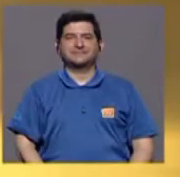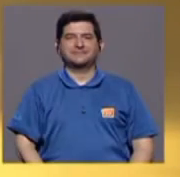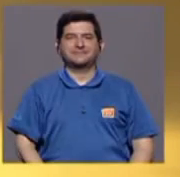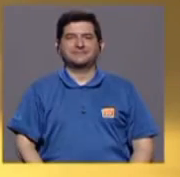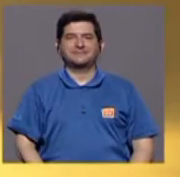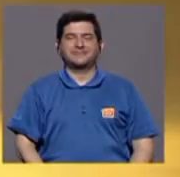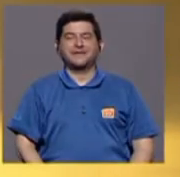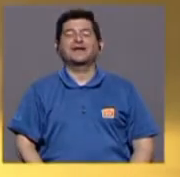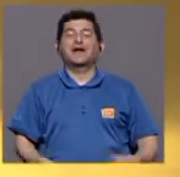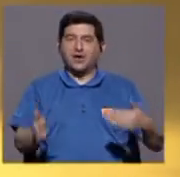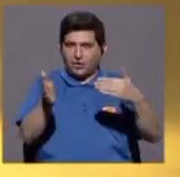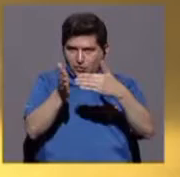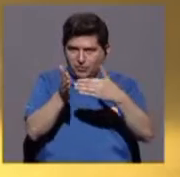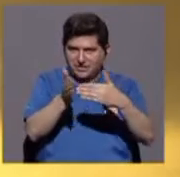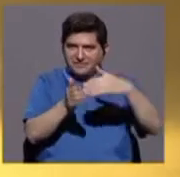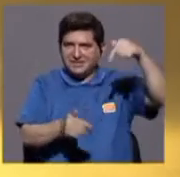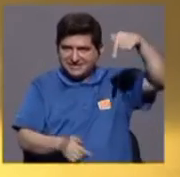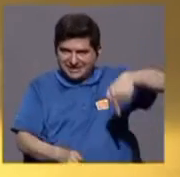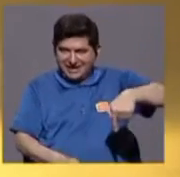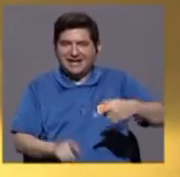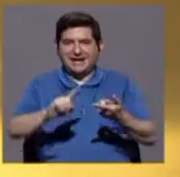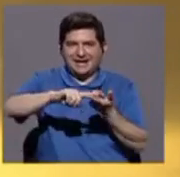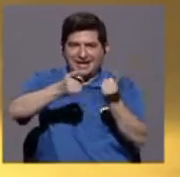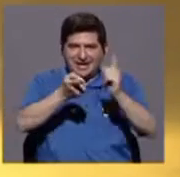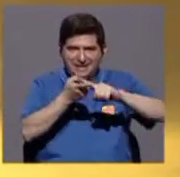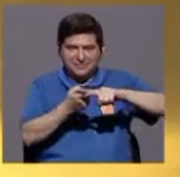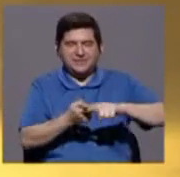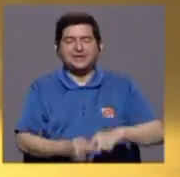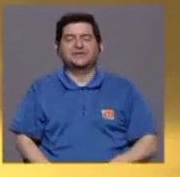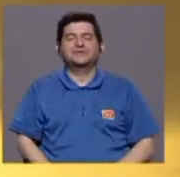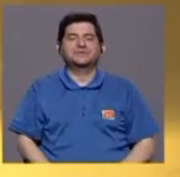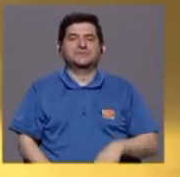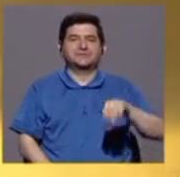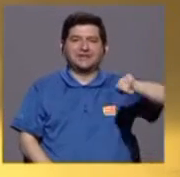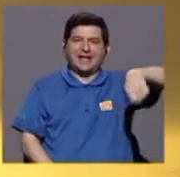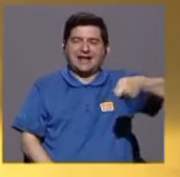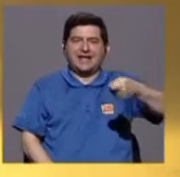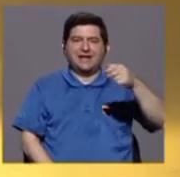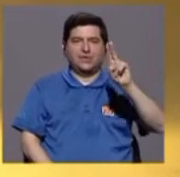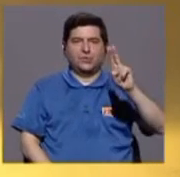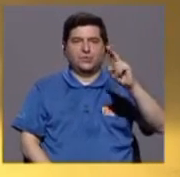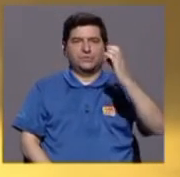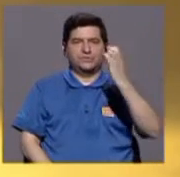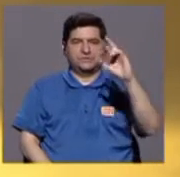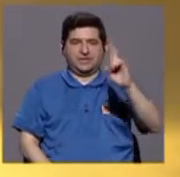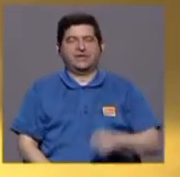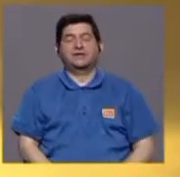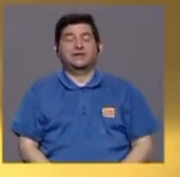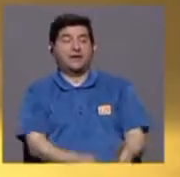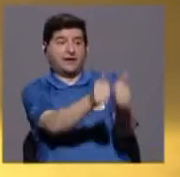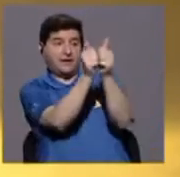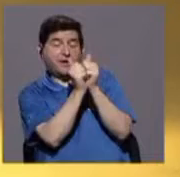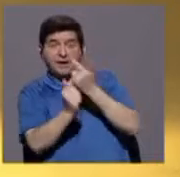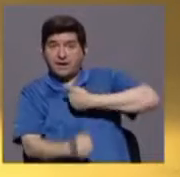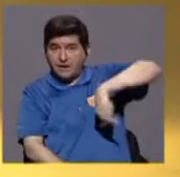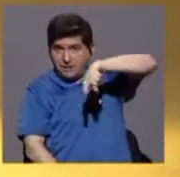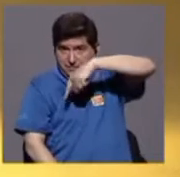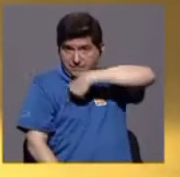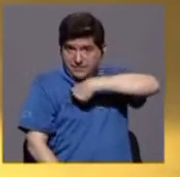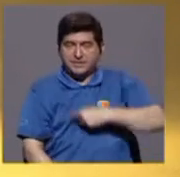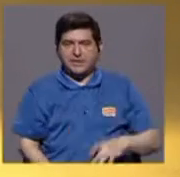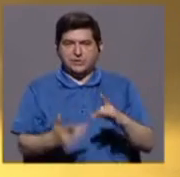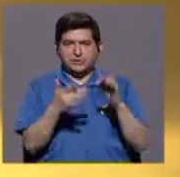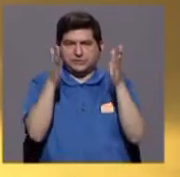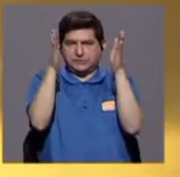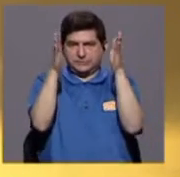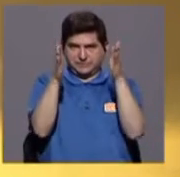Volvemos, amigas y amigos de Canal UCR, a tener con nosotros al